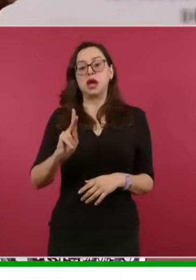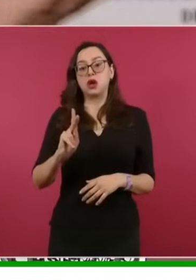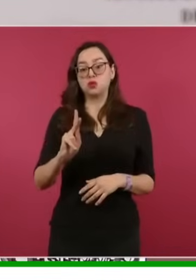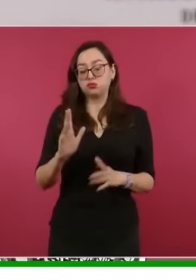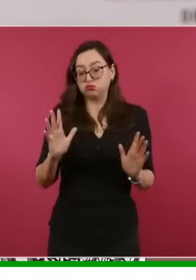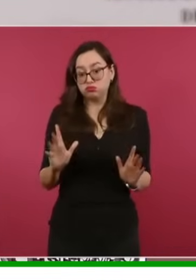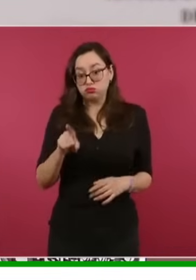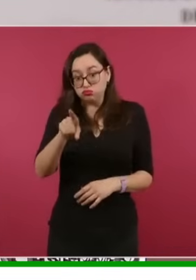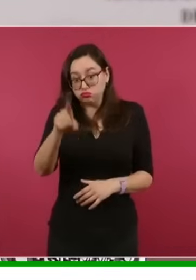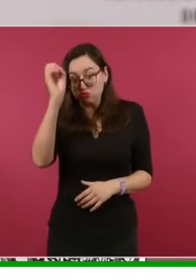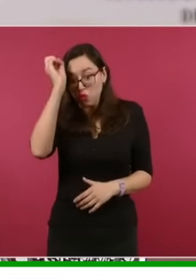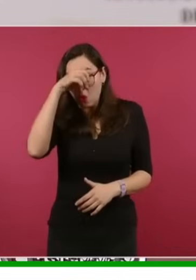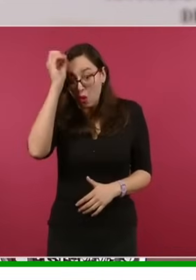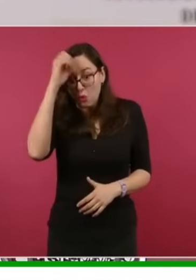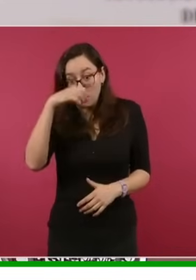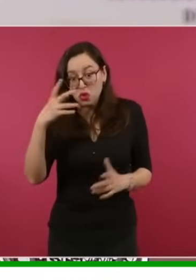respetamos